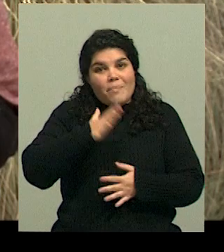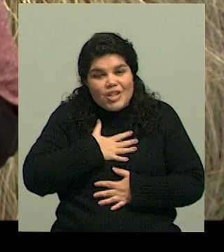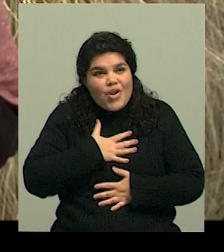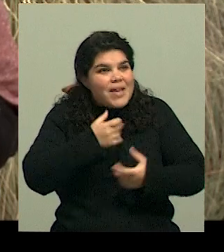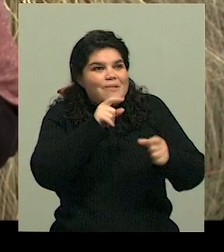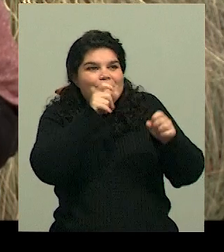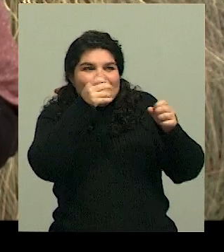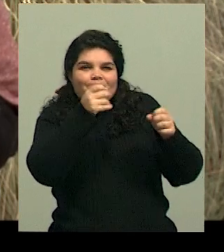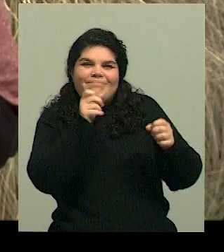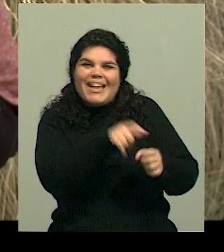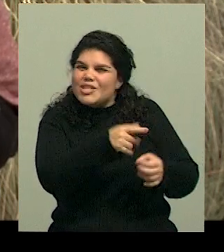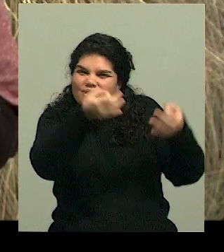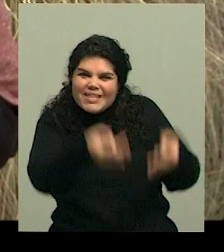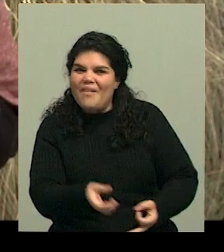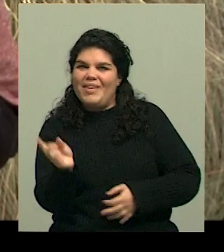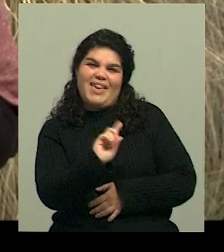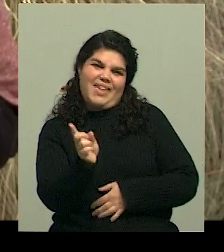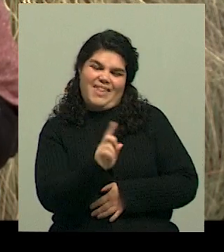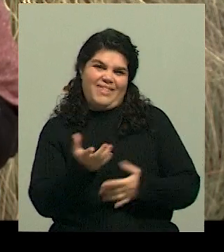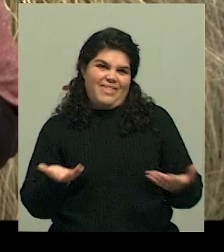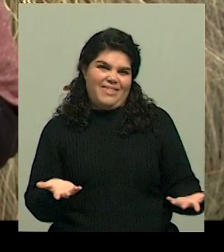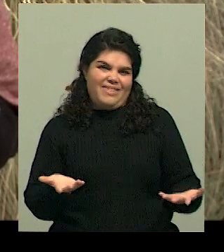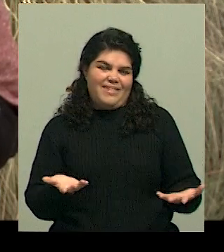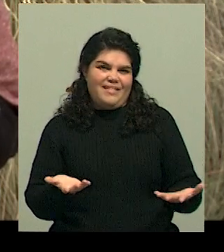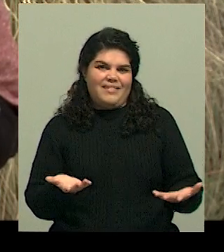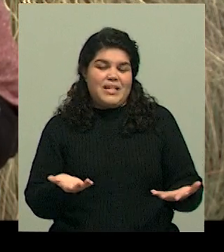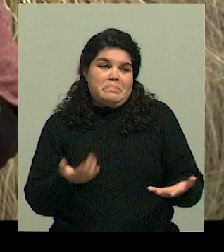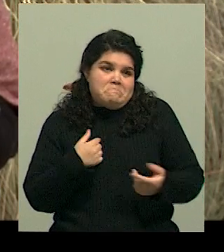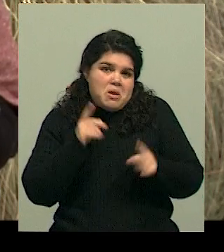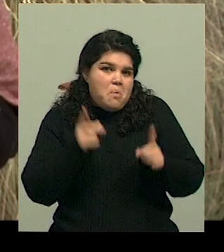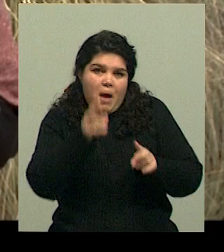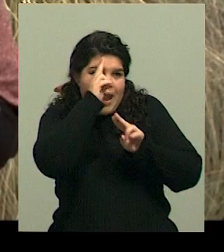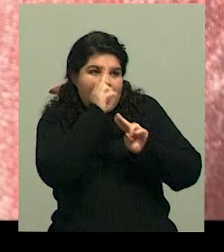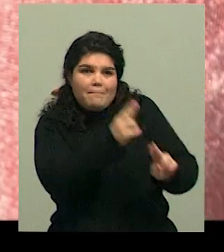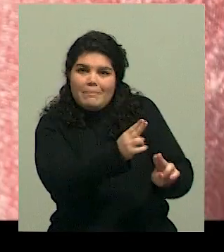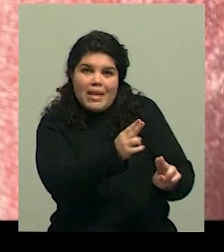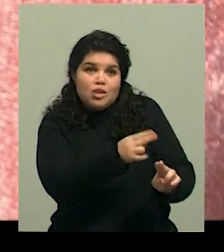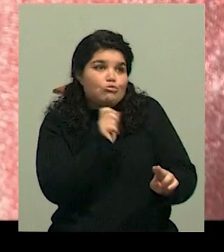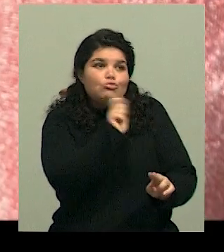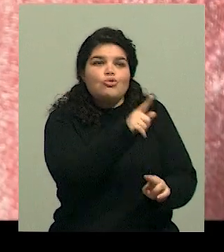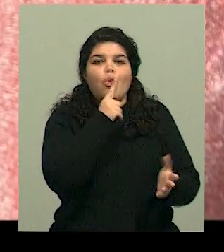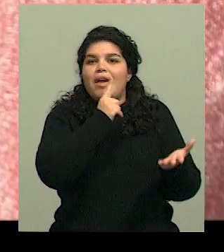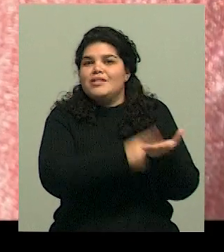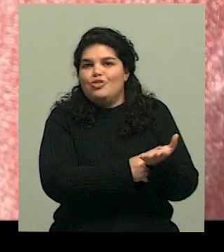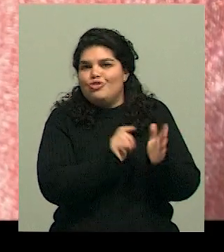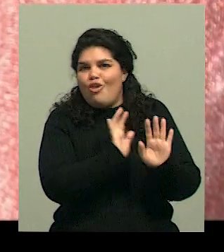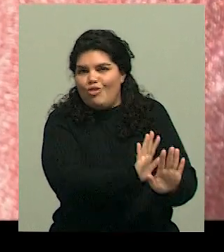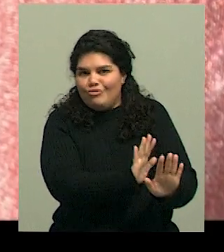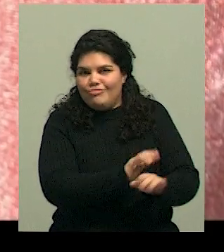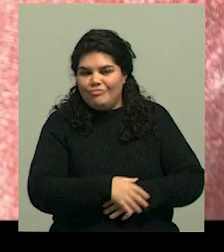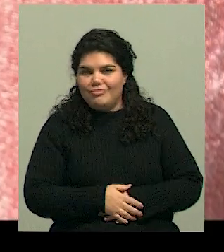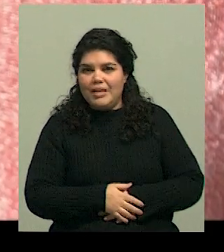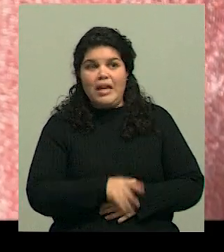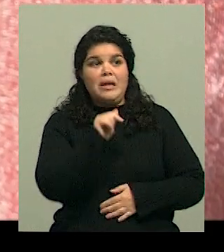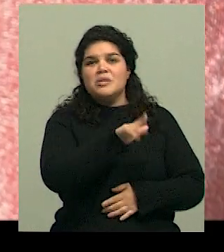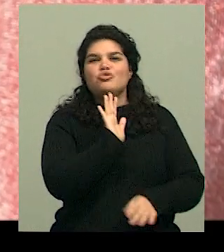bien. O sea, no, pero bueno, es respetable, es una elección. Es estar